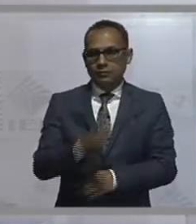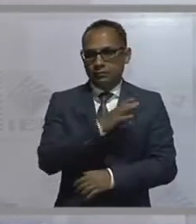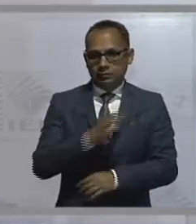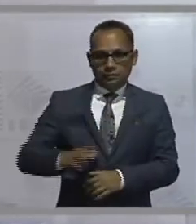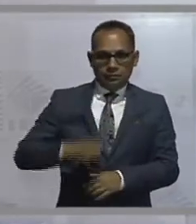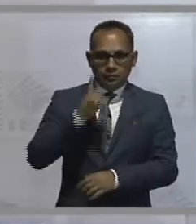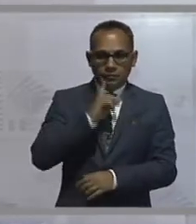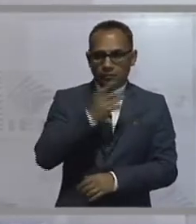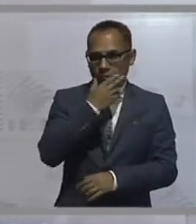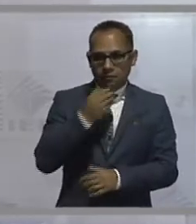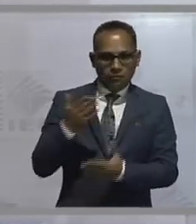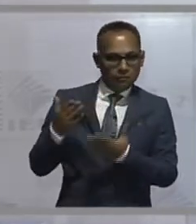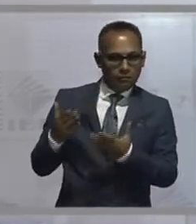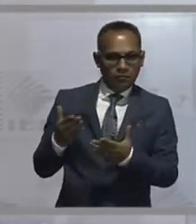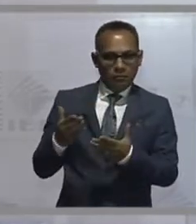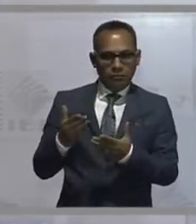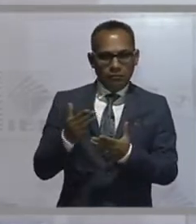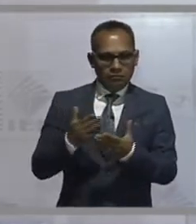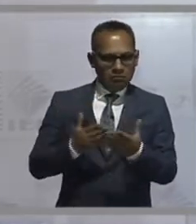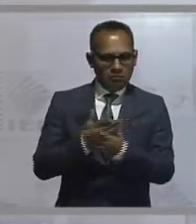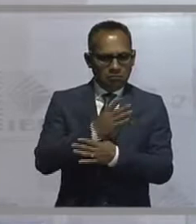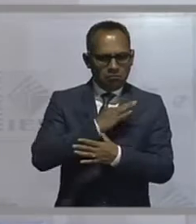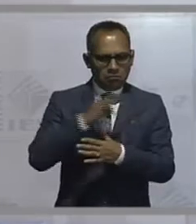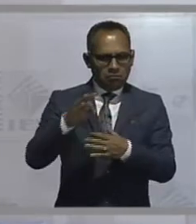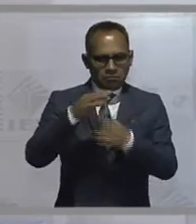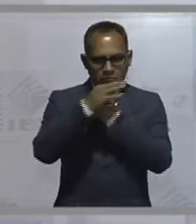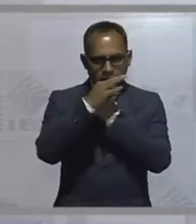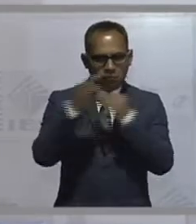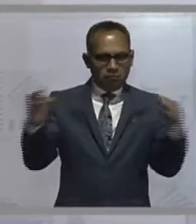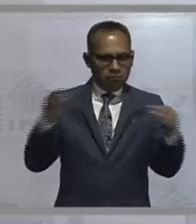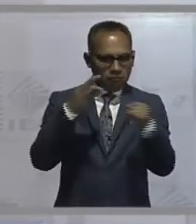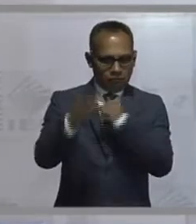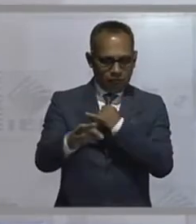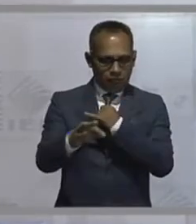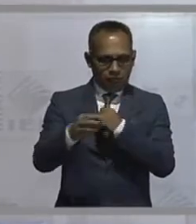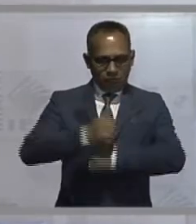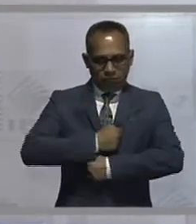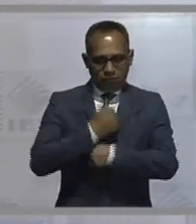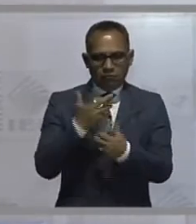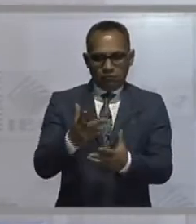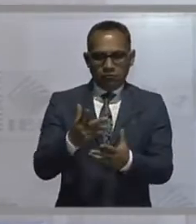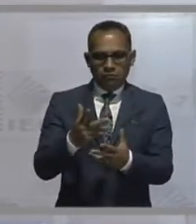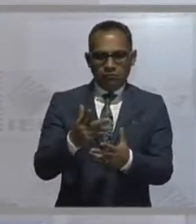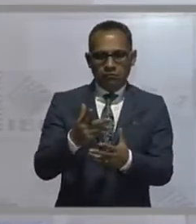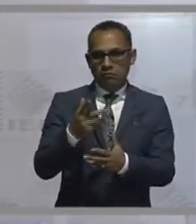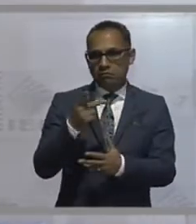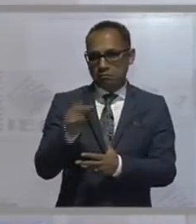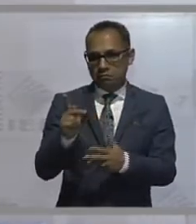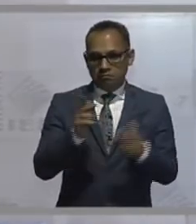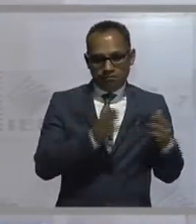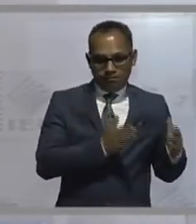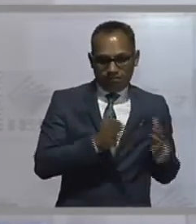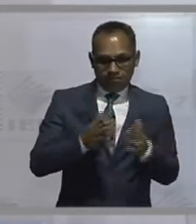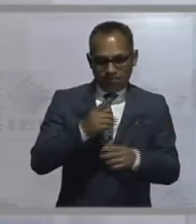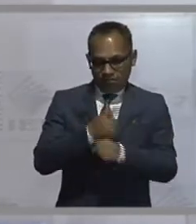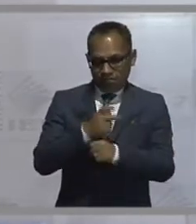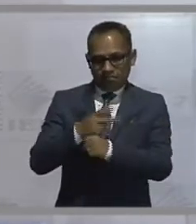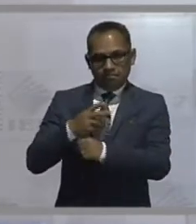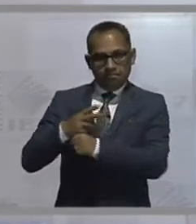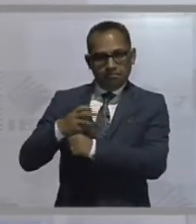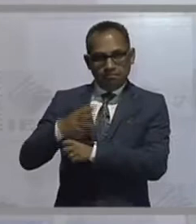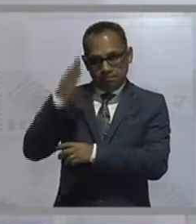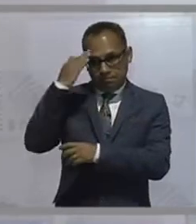la intervención de un minuto y medio para un mensaje final los tiempos que no sean utilizados en cada ronda no podrán acumularse